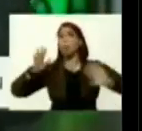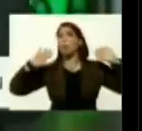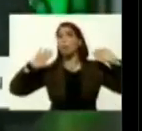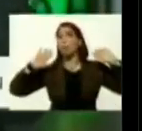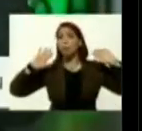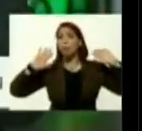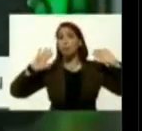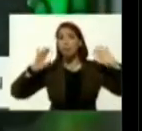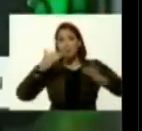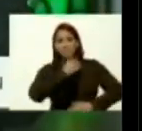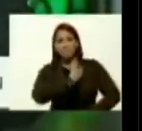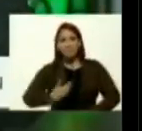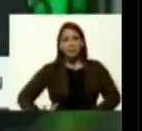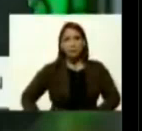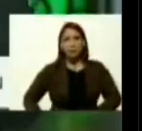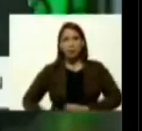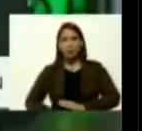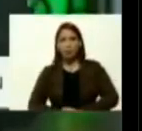del presidente